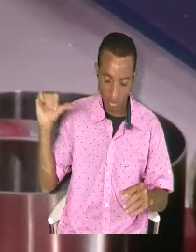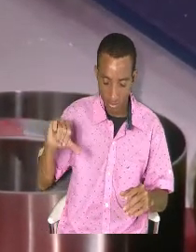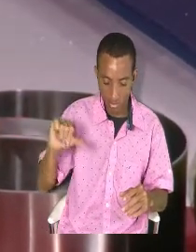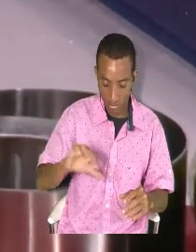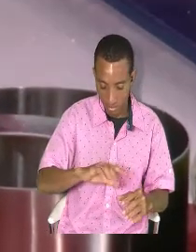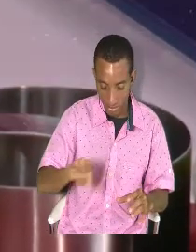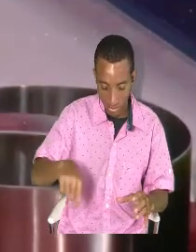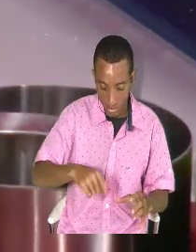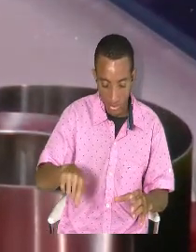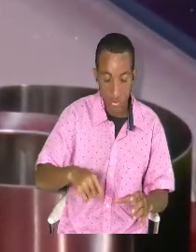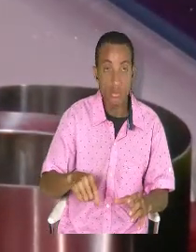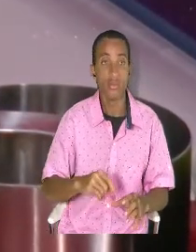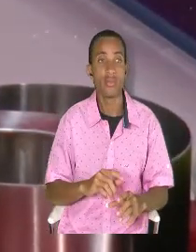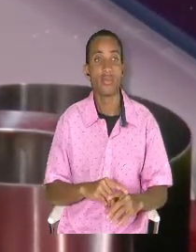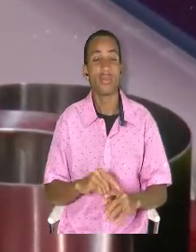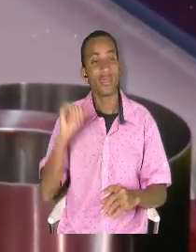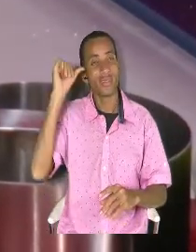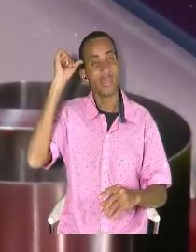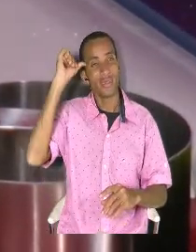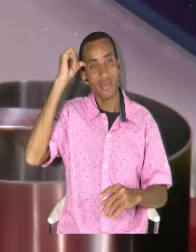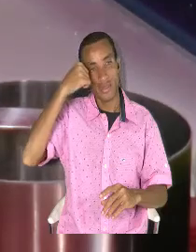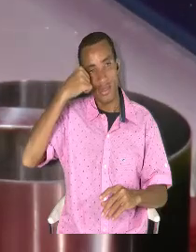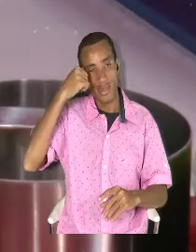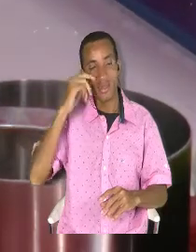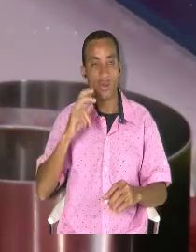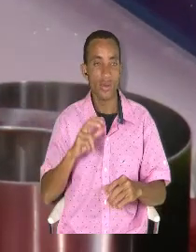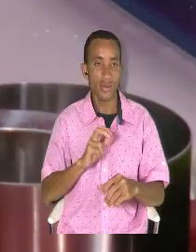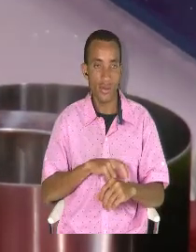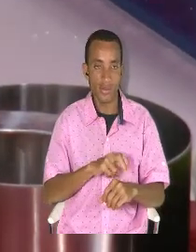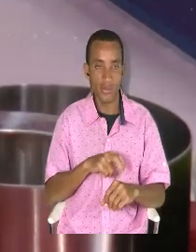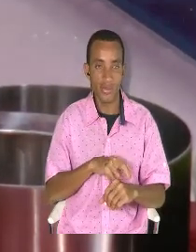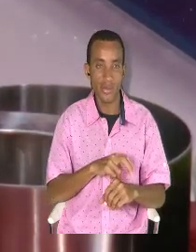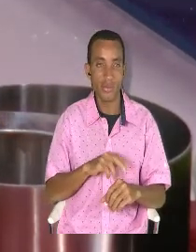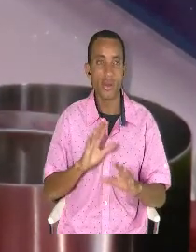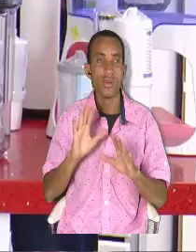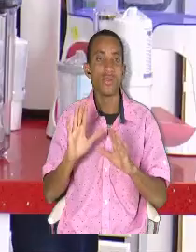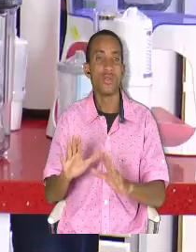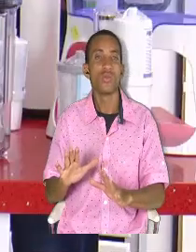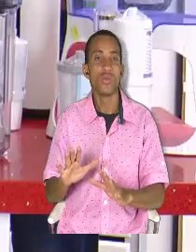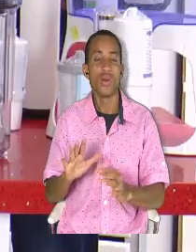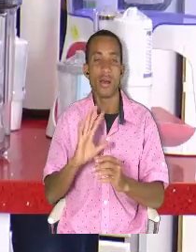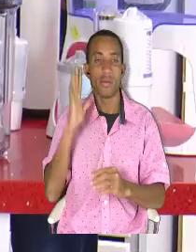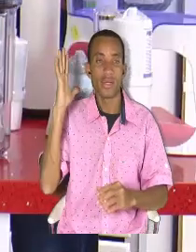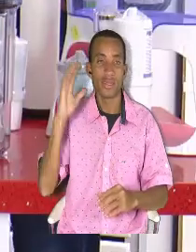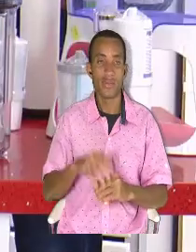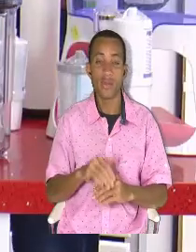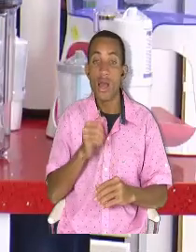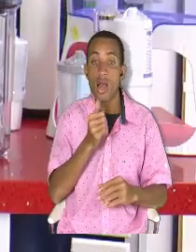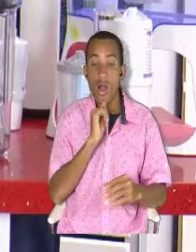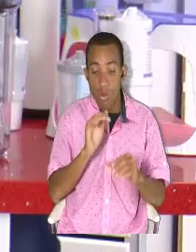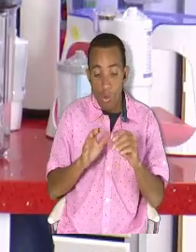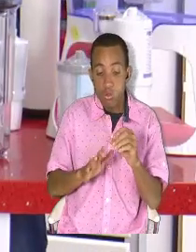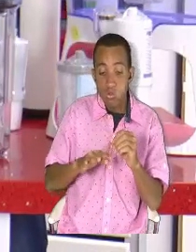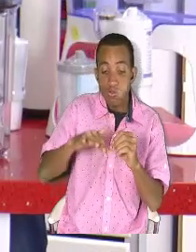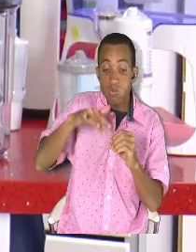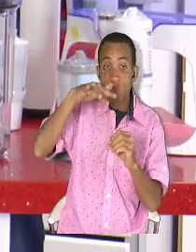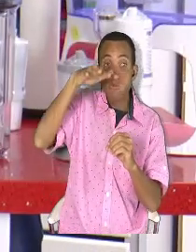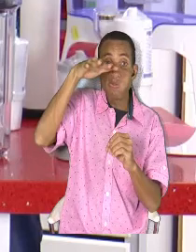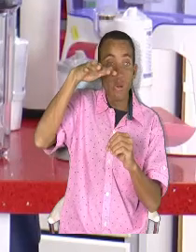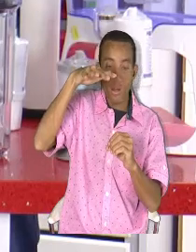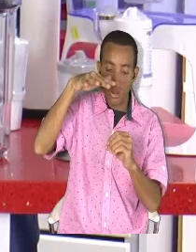¿Sí? Les recuerdo, el proceso de nuestra papa criolla, lo ideal es que no, el agua no la cubra, ¿ok? Si la cubre, lo que vamos a hacer